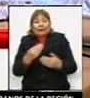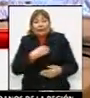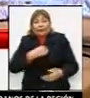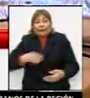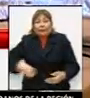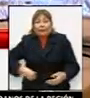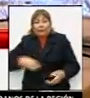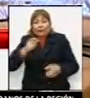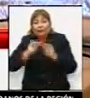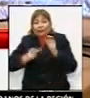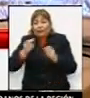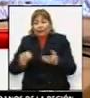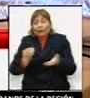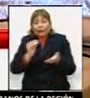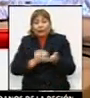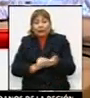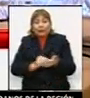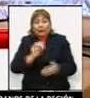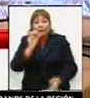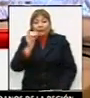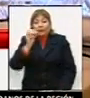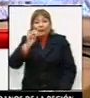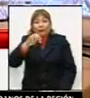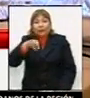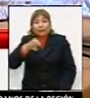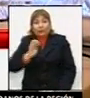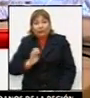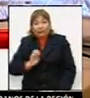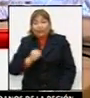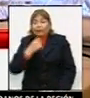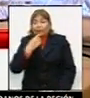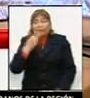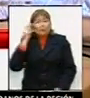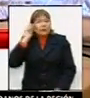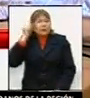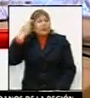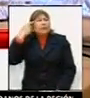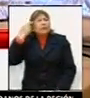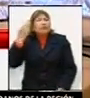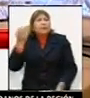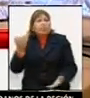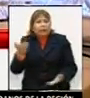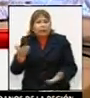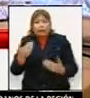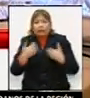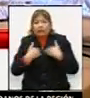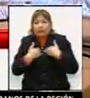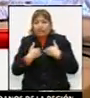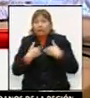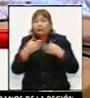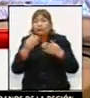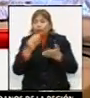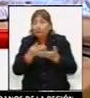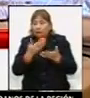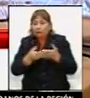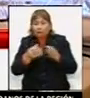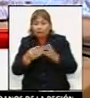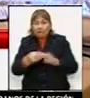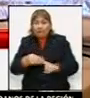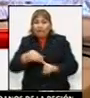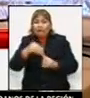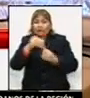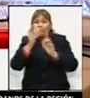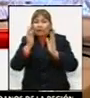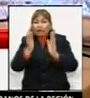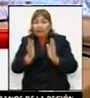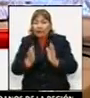Público que, más allá de lo que dice la OMPE, hace su propia interpretación. Y entonces, si tenemos una entidad que es especializada en el